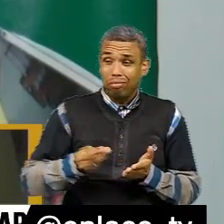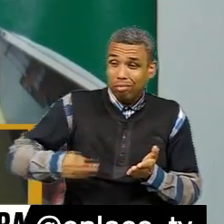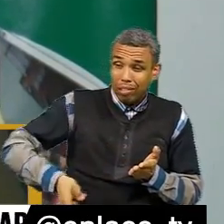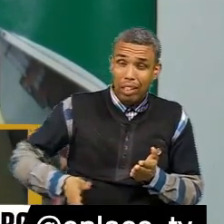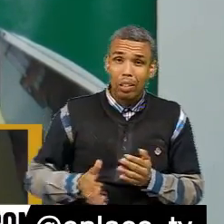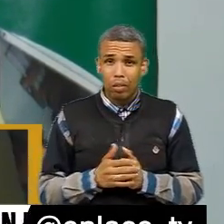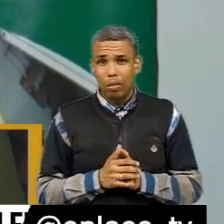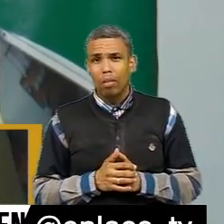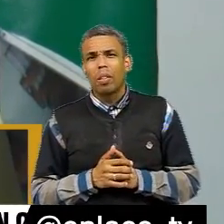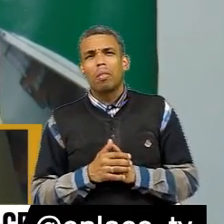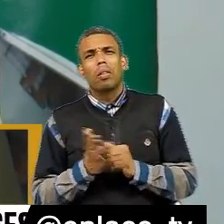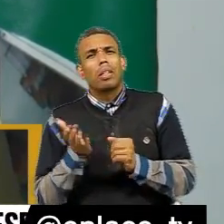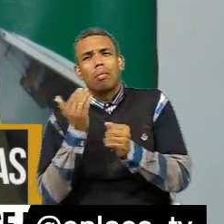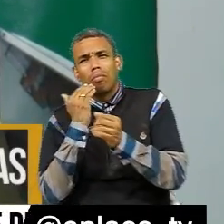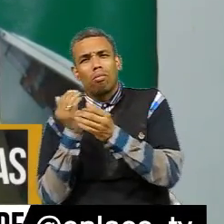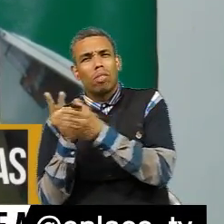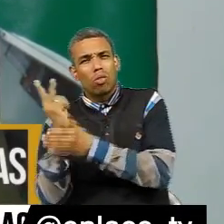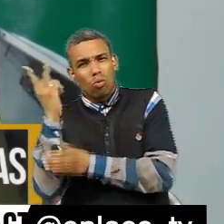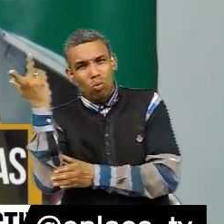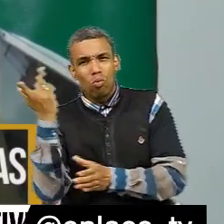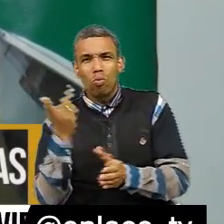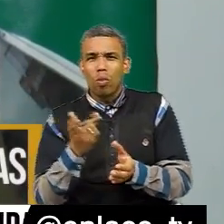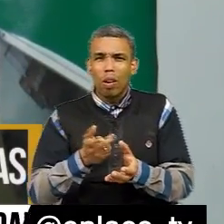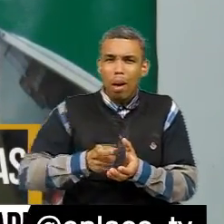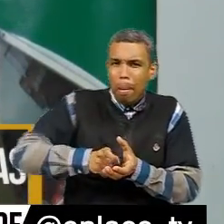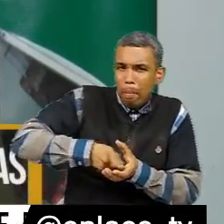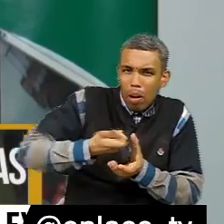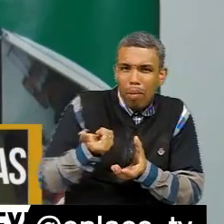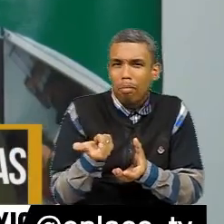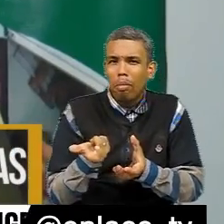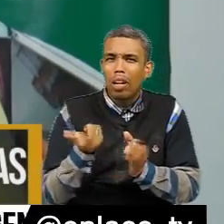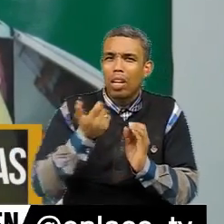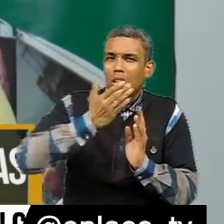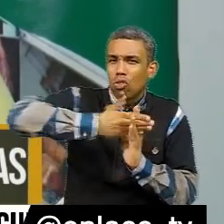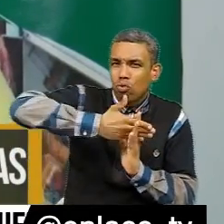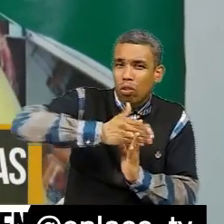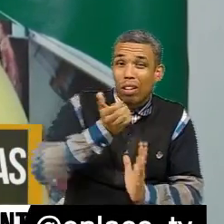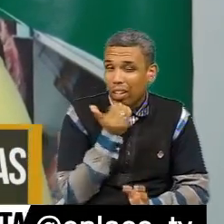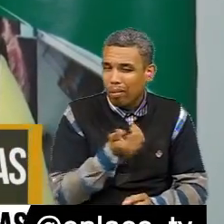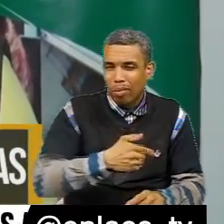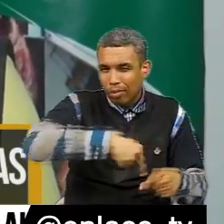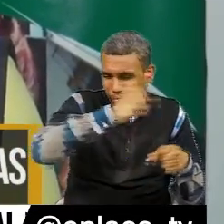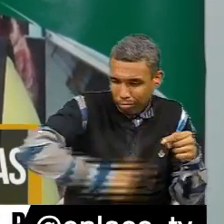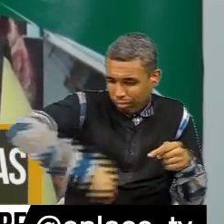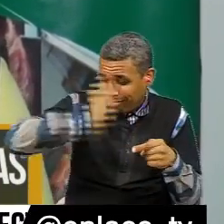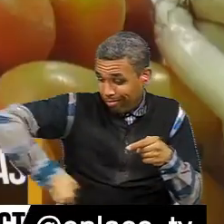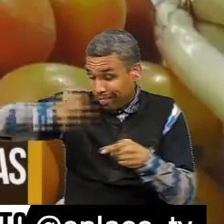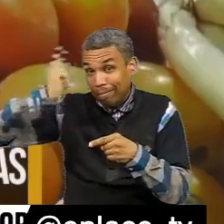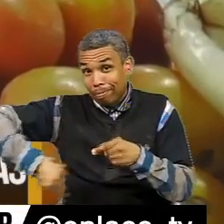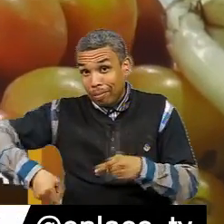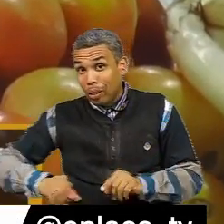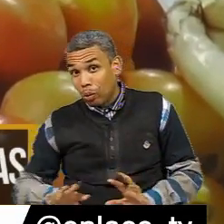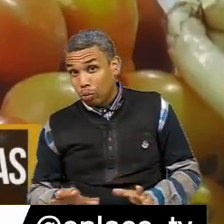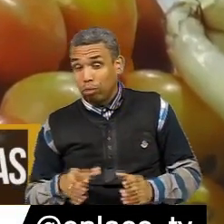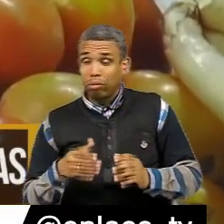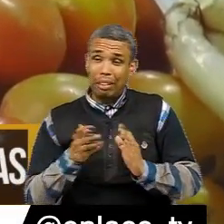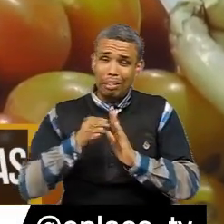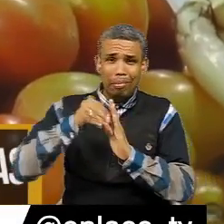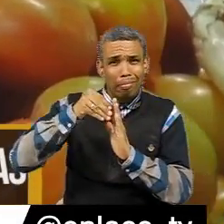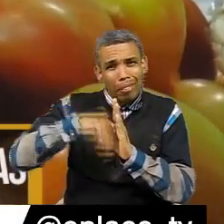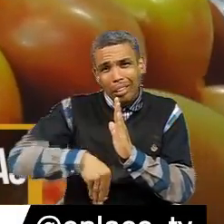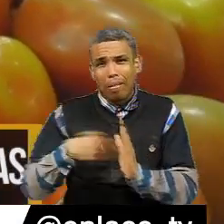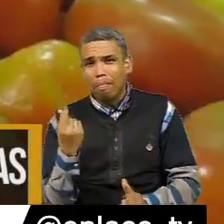muchos productos, yo diría en un 70-80% de productos de la canasta familiar en lo que se refiere a productos agrícolas. Los productos